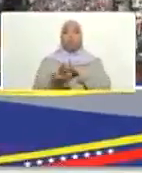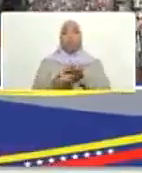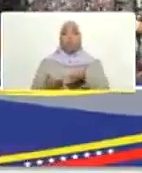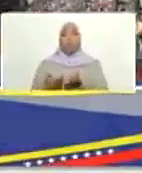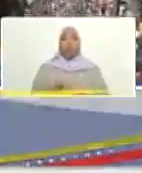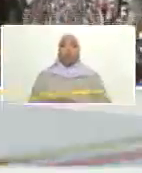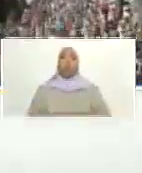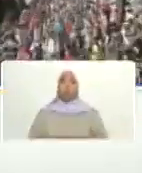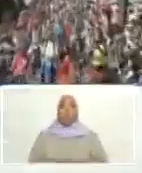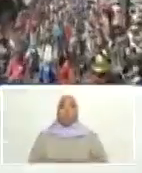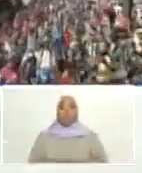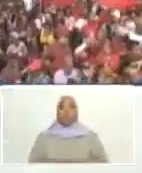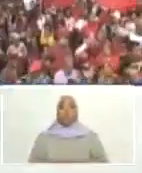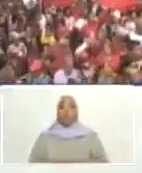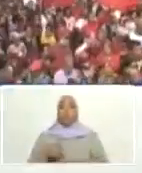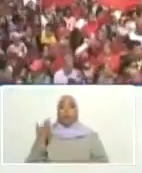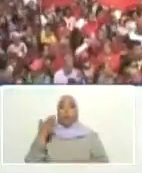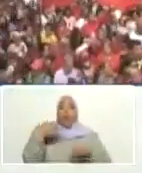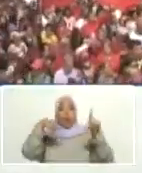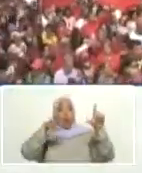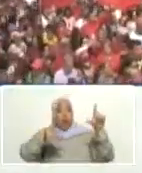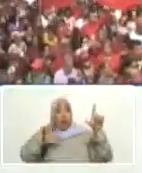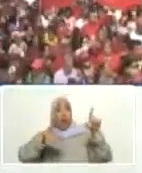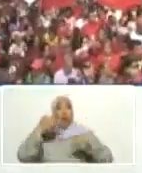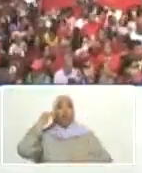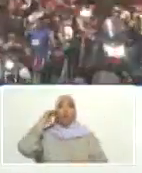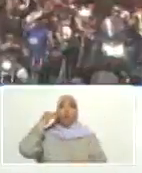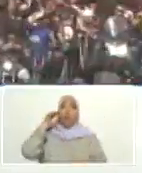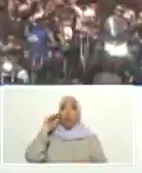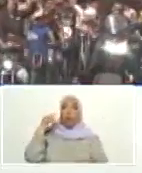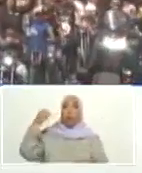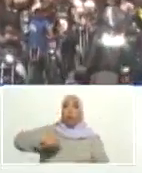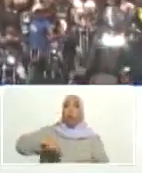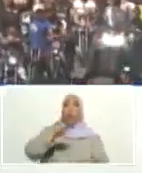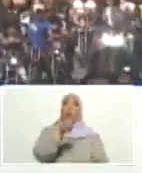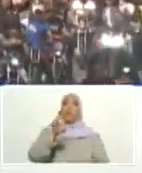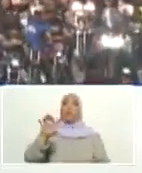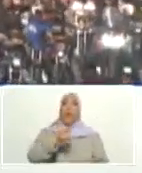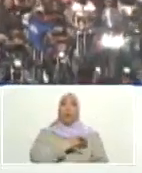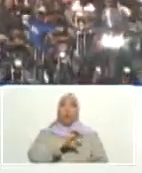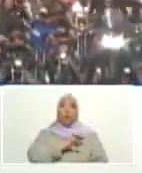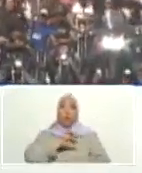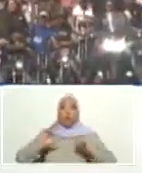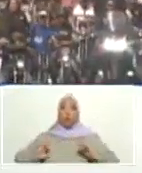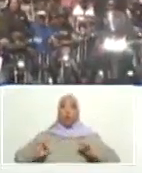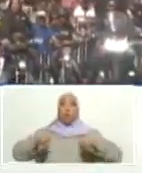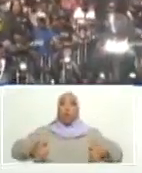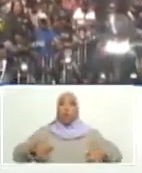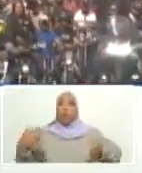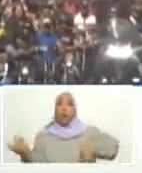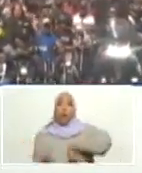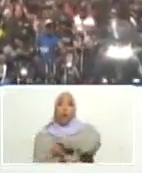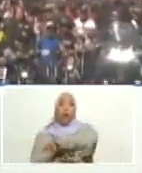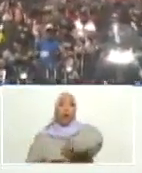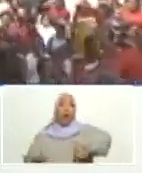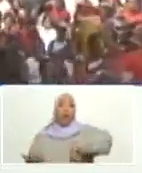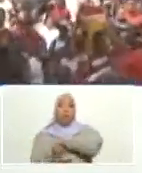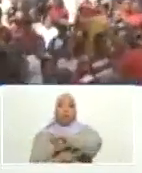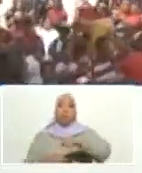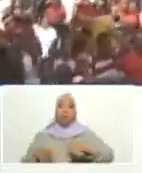Hicieron ver por las redes sociales como que hoy 23 de enero arrancaba otra vez una espiral